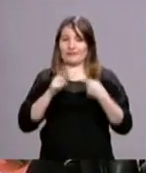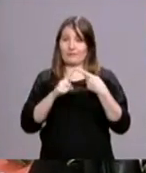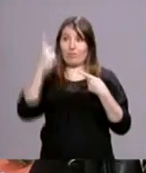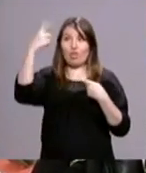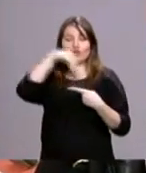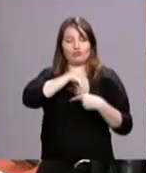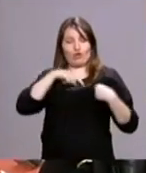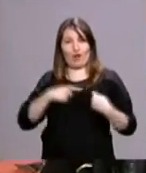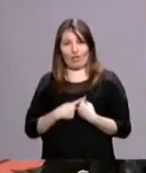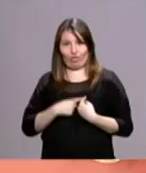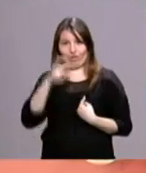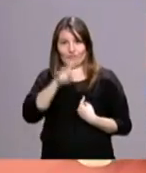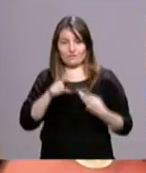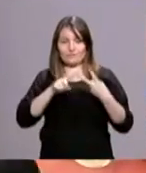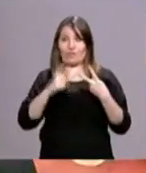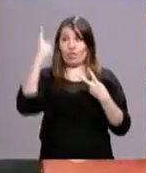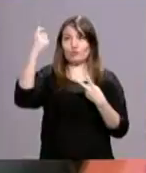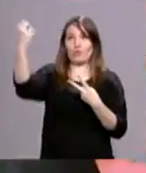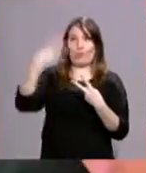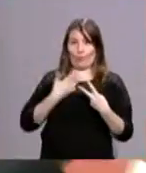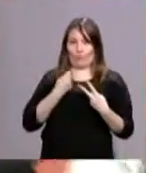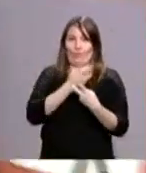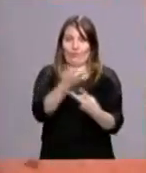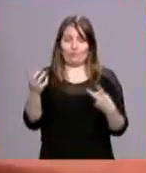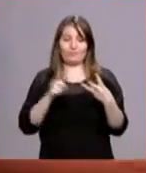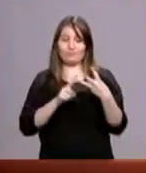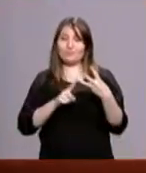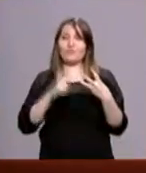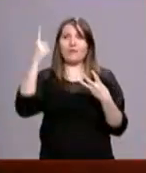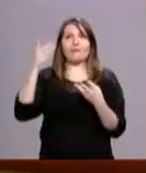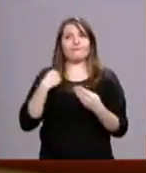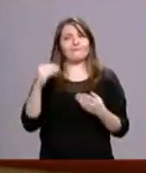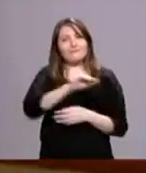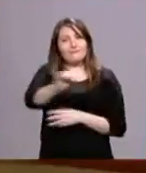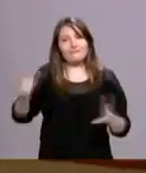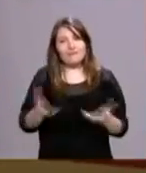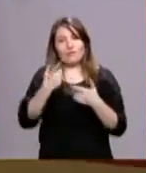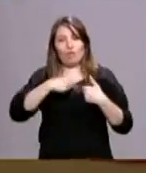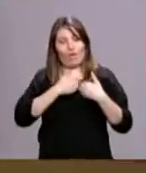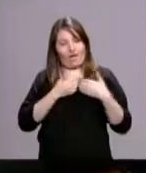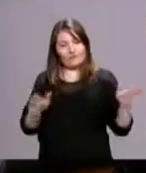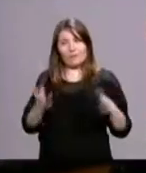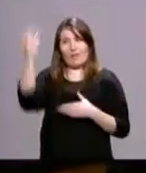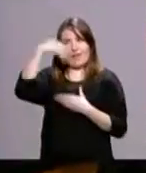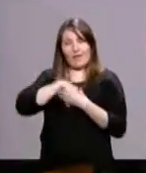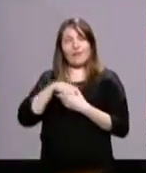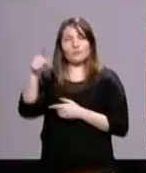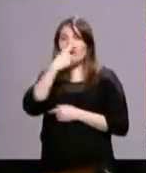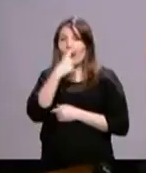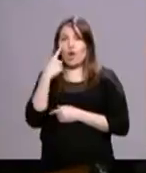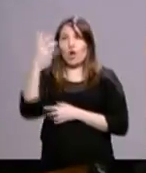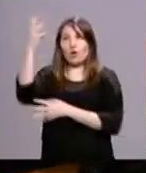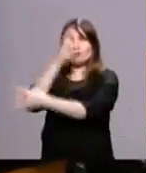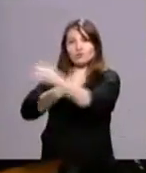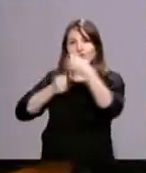hombre, Dios es luz y nos regala por tanto luz y por último Dios nos invita a que le dejemos entrar para darnos sus ojos y desde esa nueva